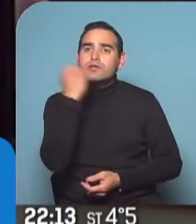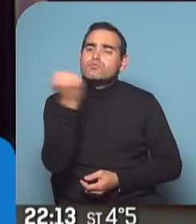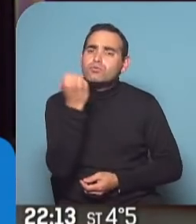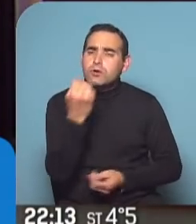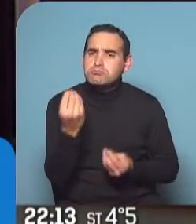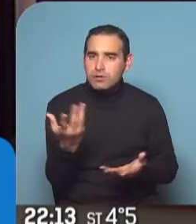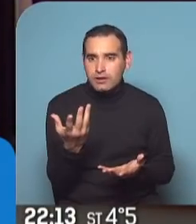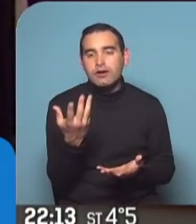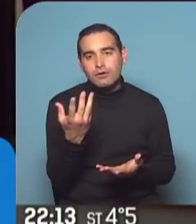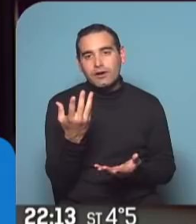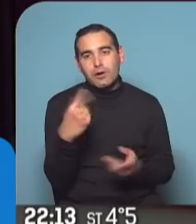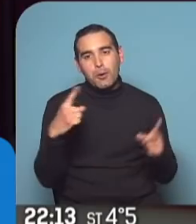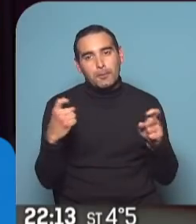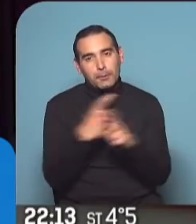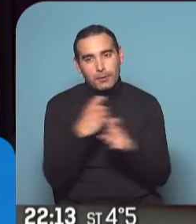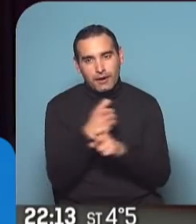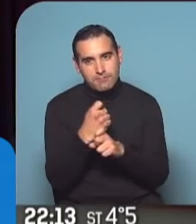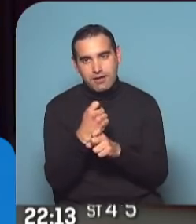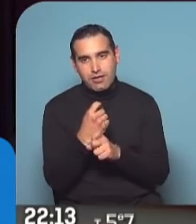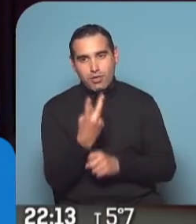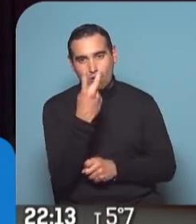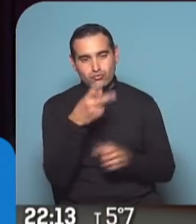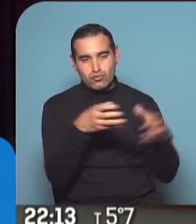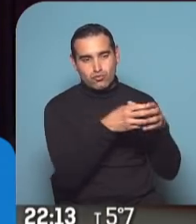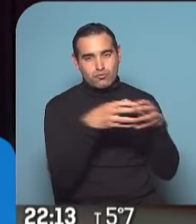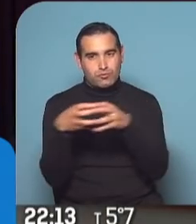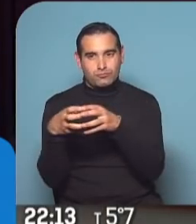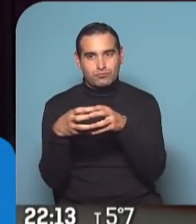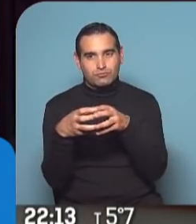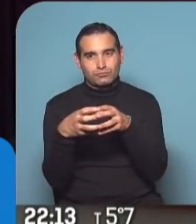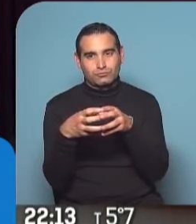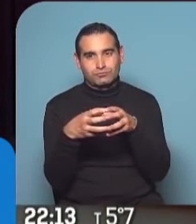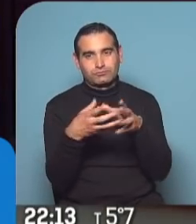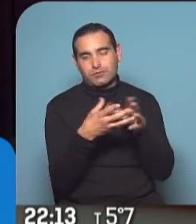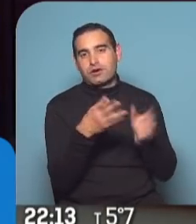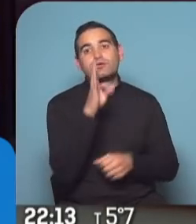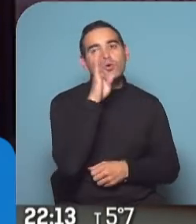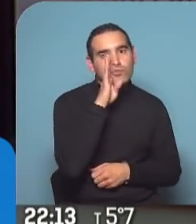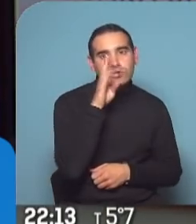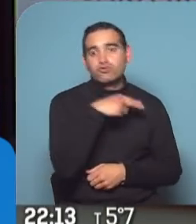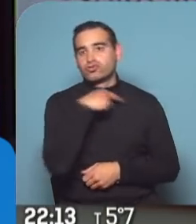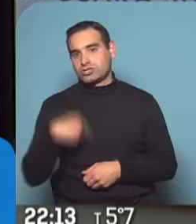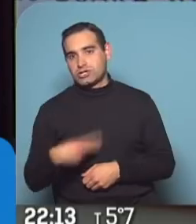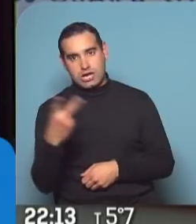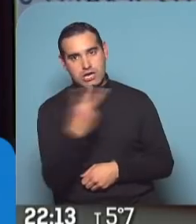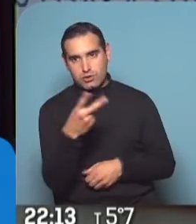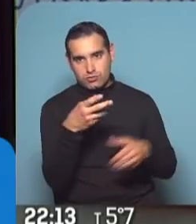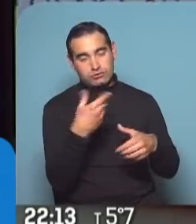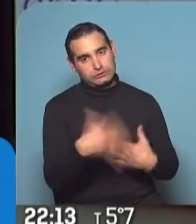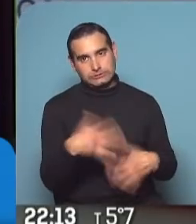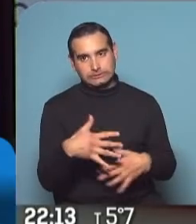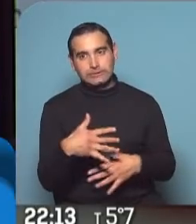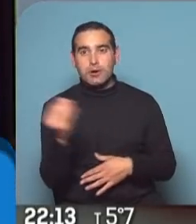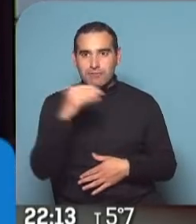la conflictividad entre estos grandes bloques económicos, estos actores, ¿no? Como son Estados Unidos, China y